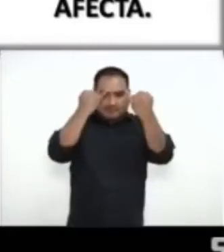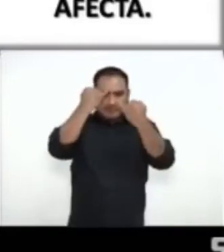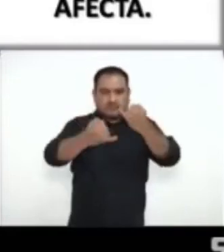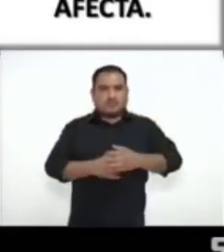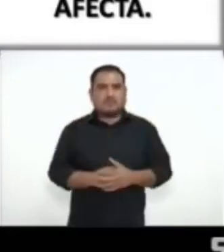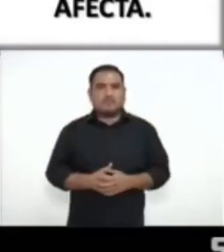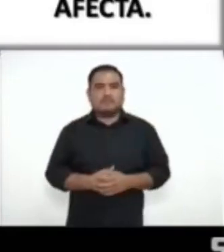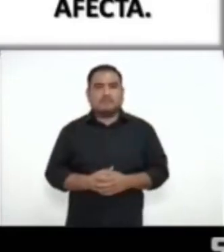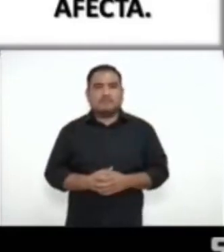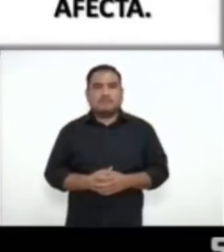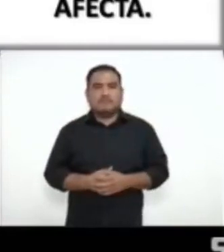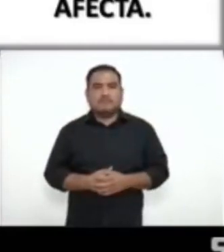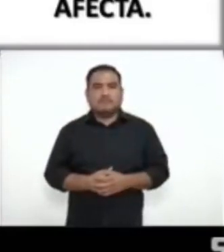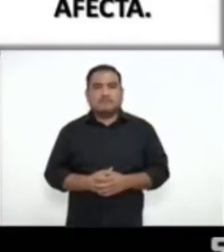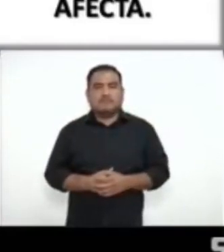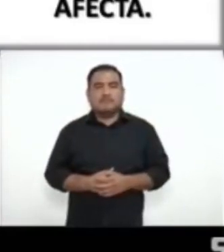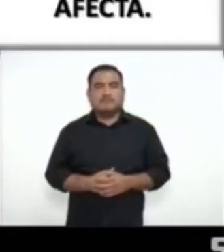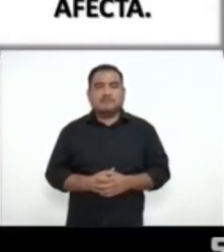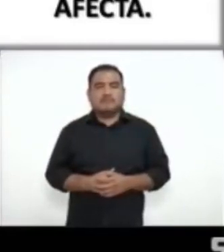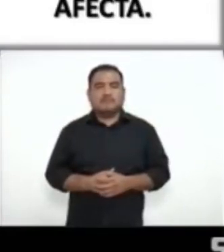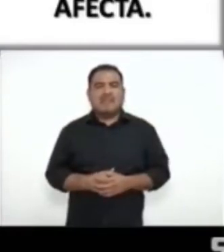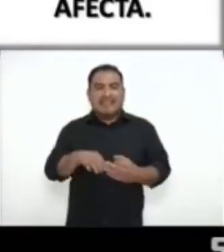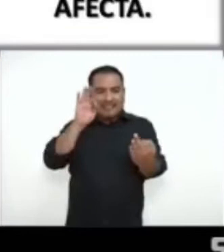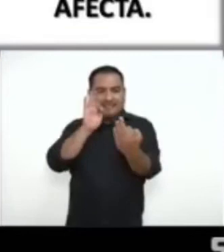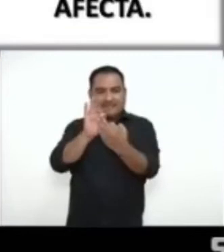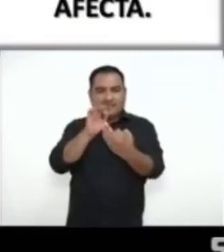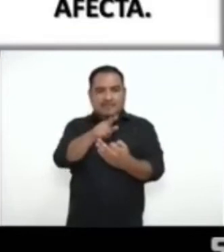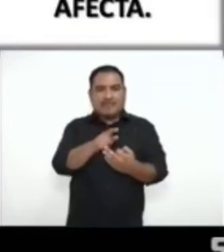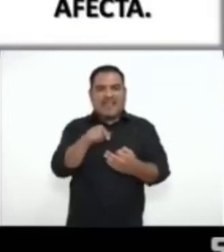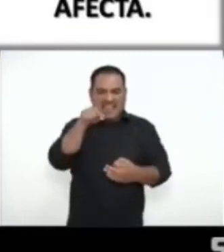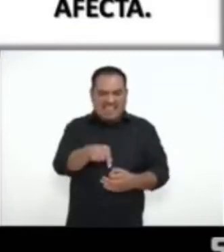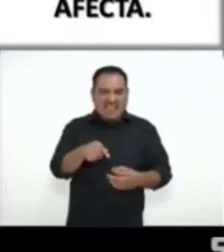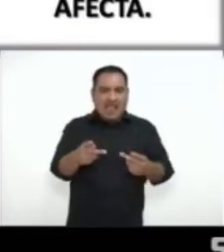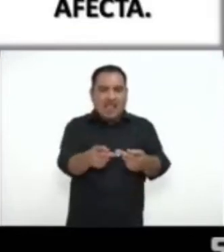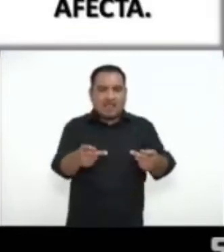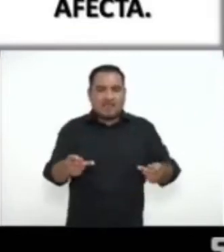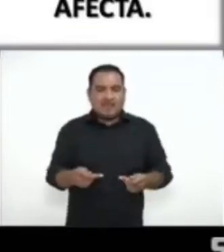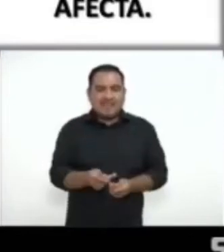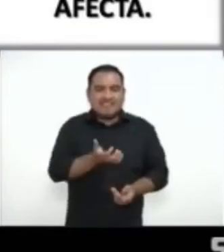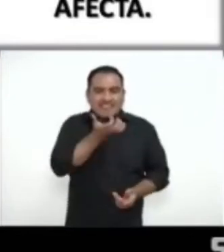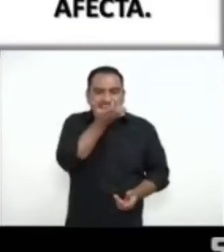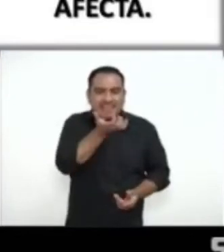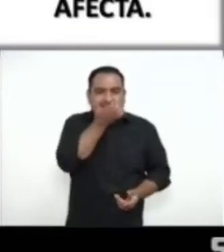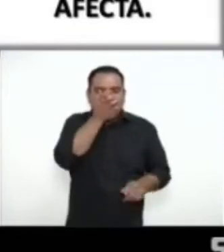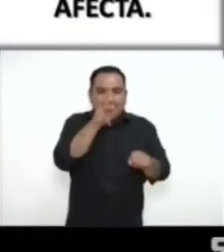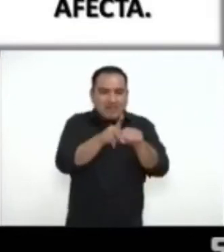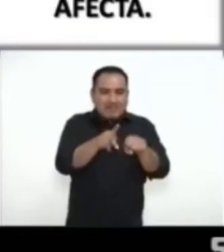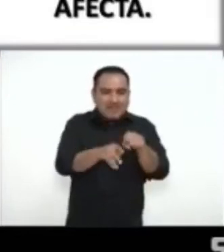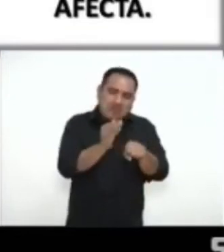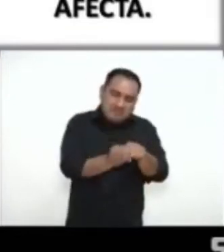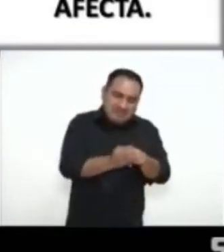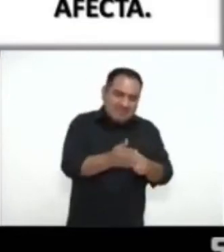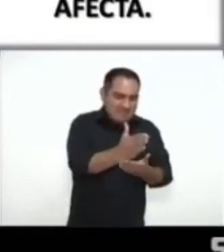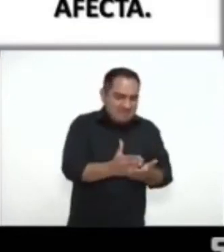ahorita que frente a nosotros tenemos un plato de jícama y pepino